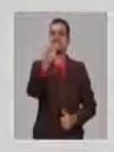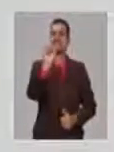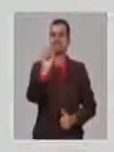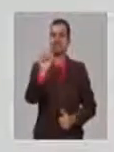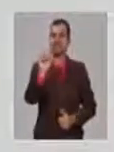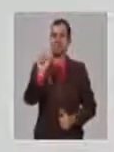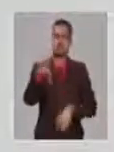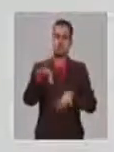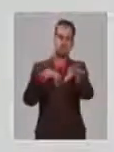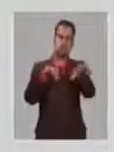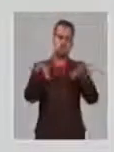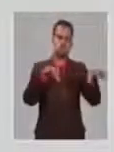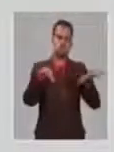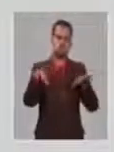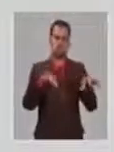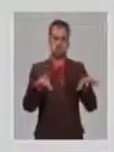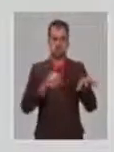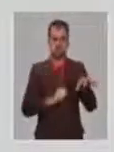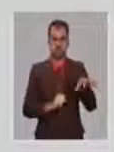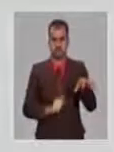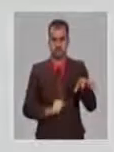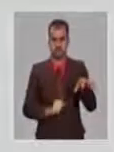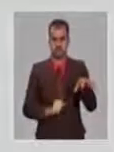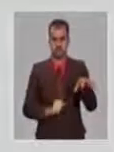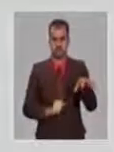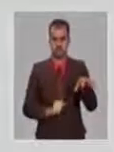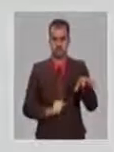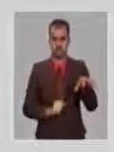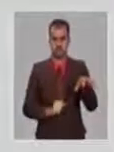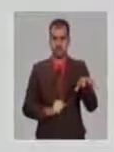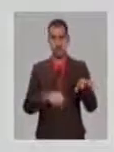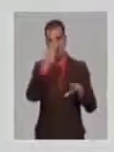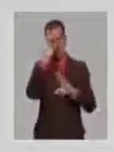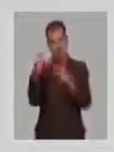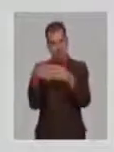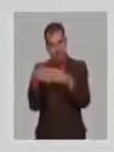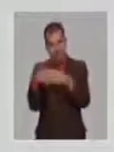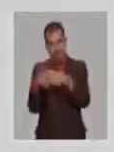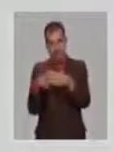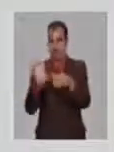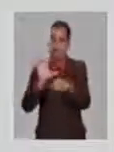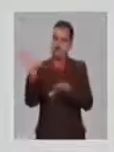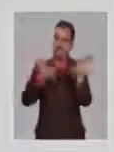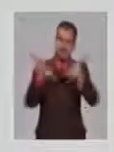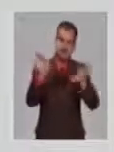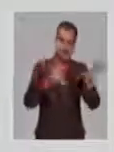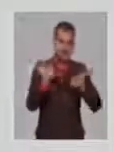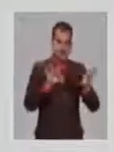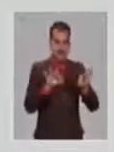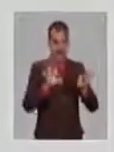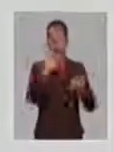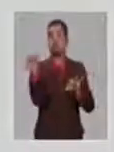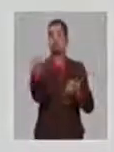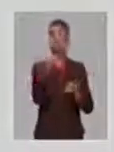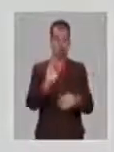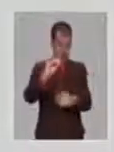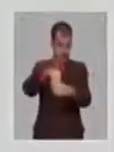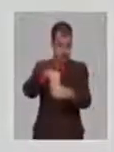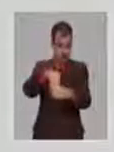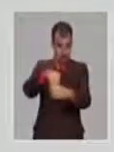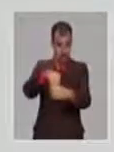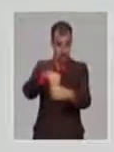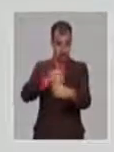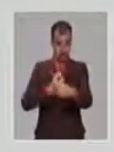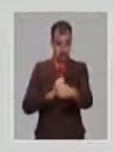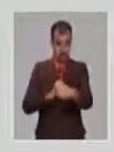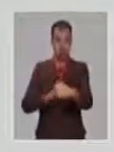clínicos, y sitios clínicos son, como se decía en el material anterior, son policlínicos que han sido seleccionados dentro de los 8 municipios que